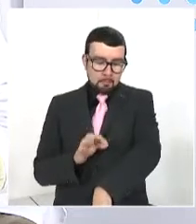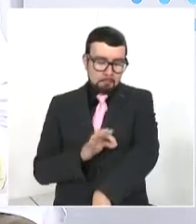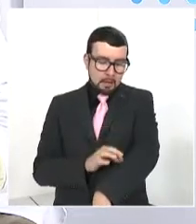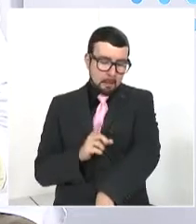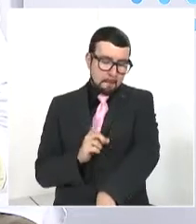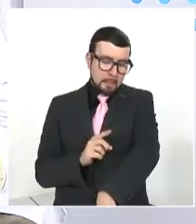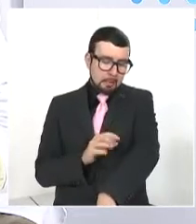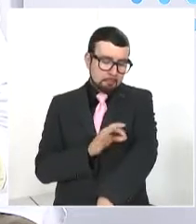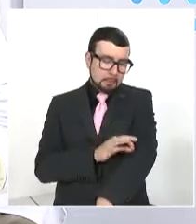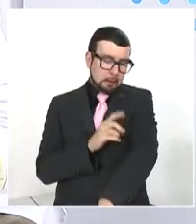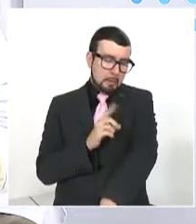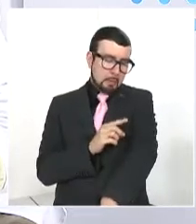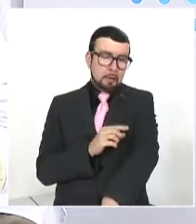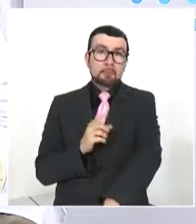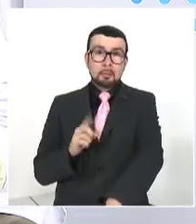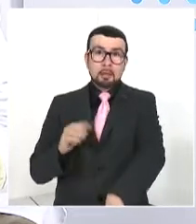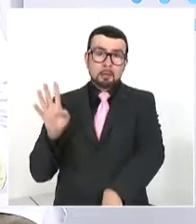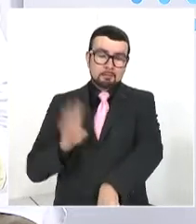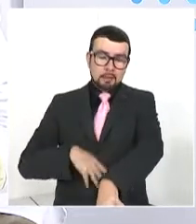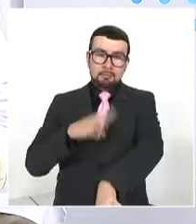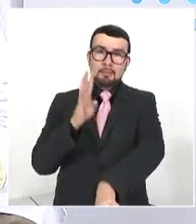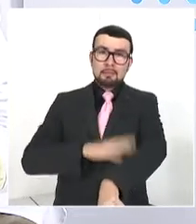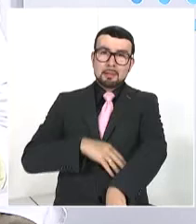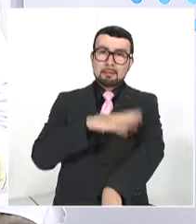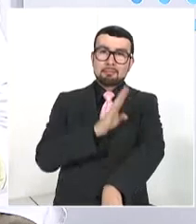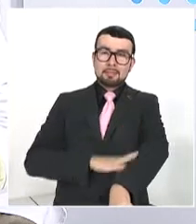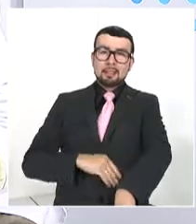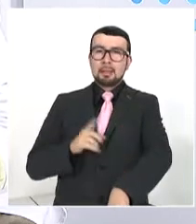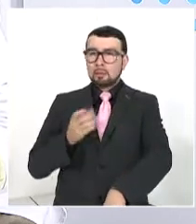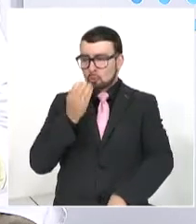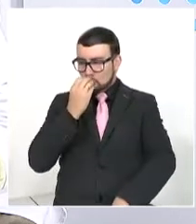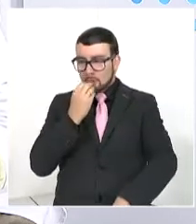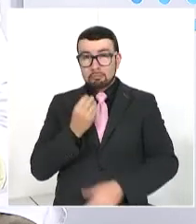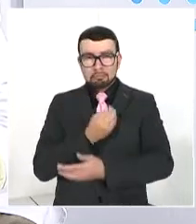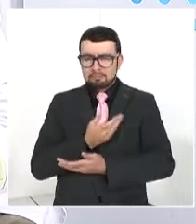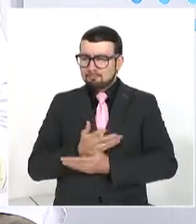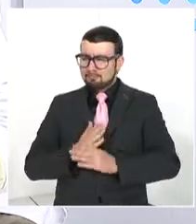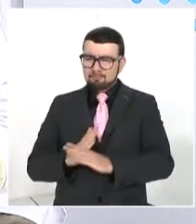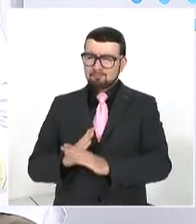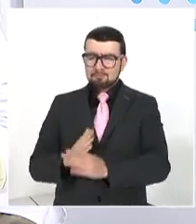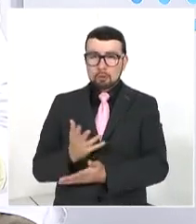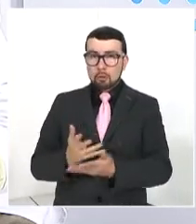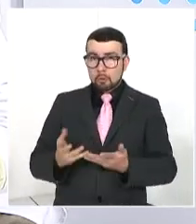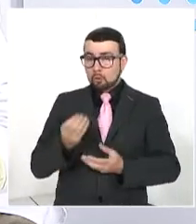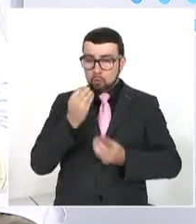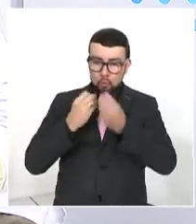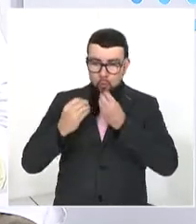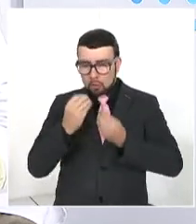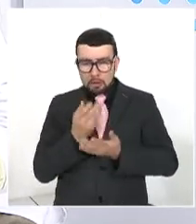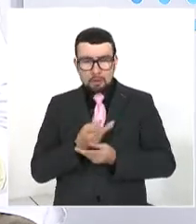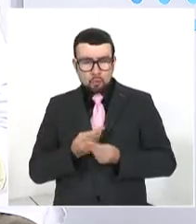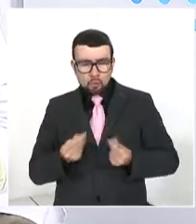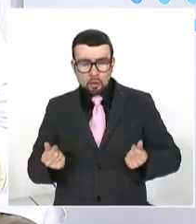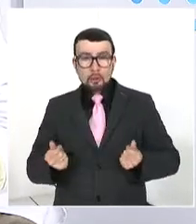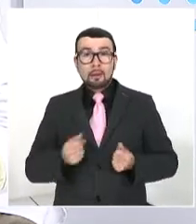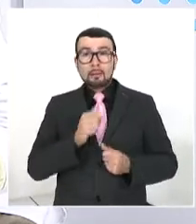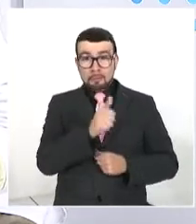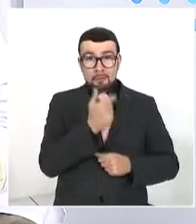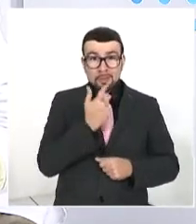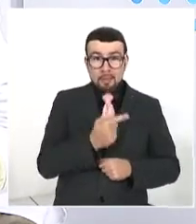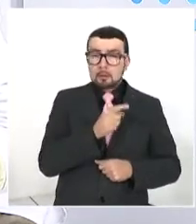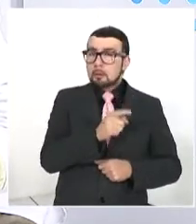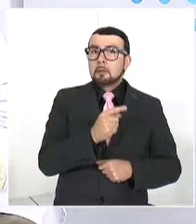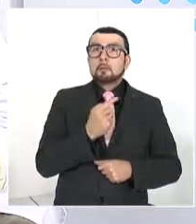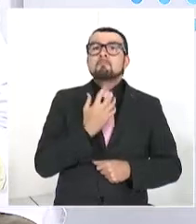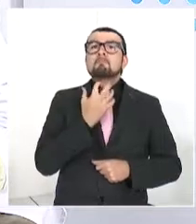tópica, dietas, suplementos dietarios. Y como él dijo, estuvo mudo